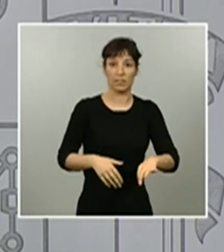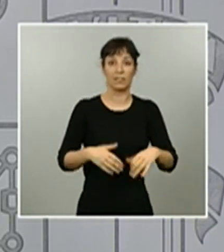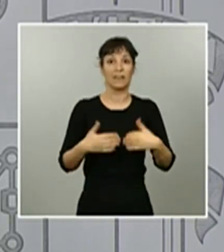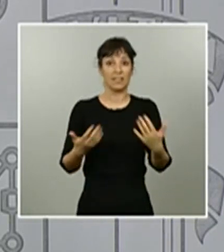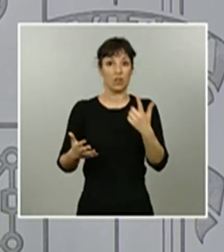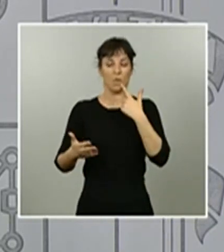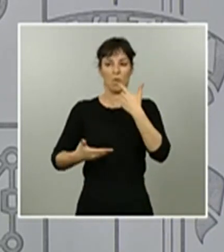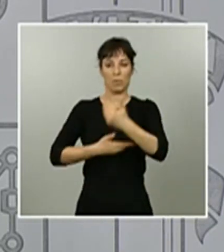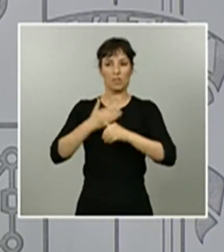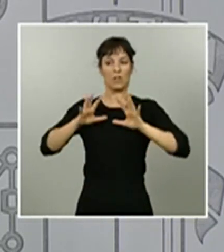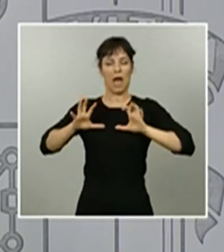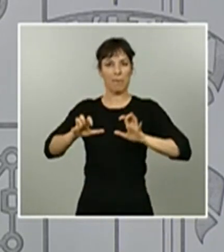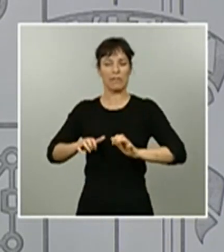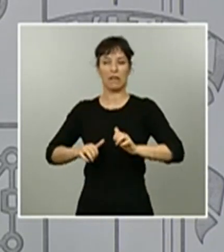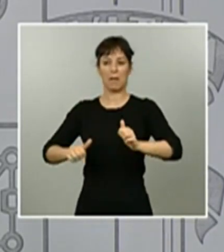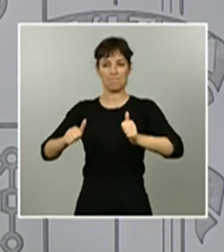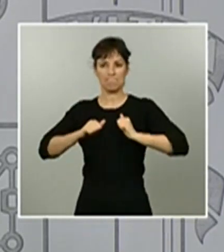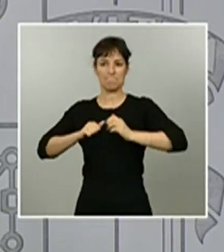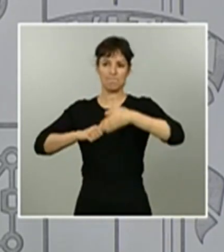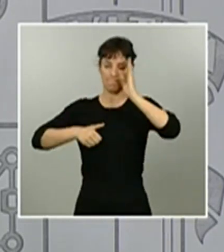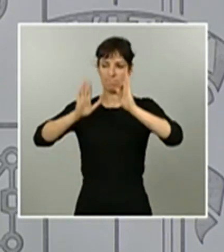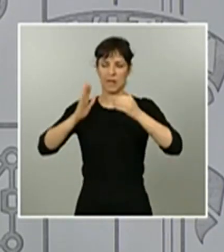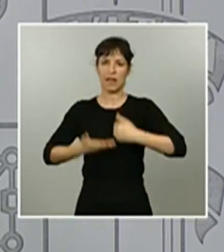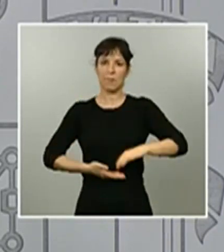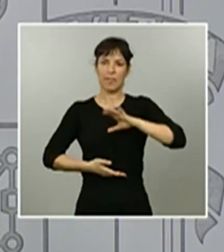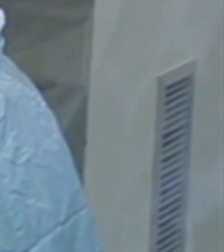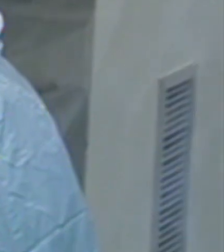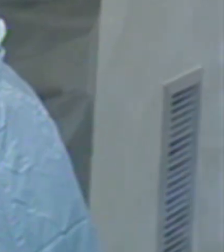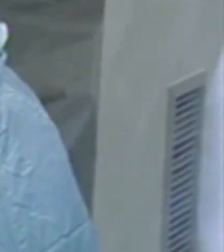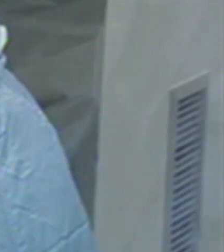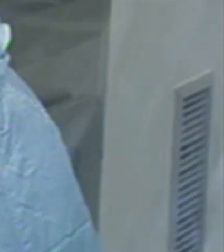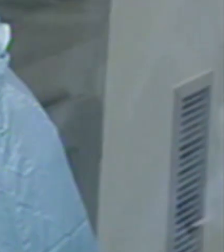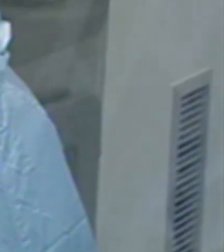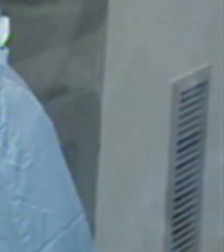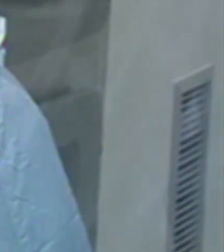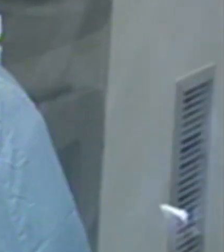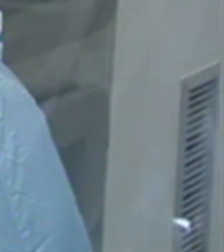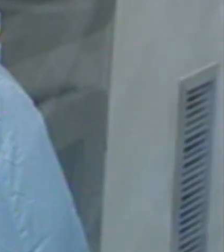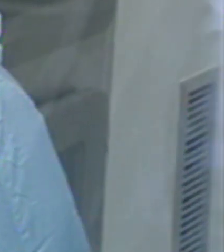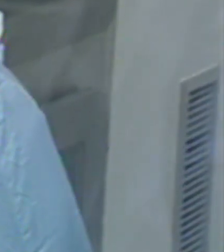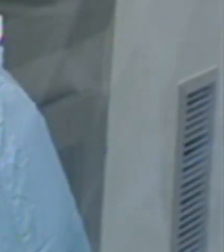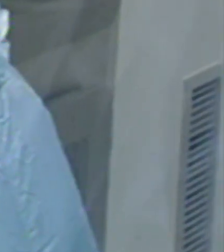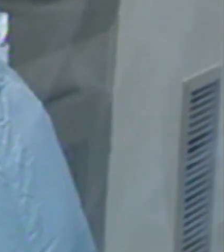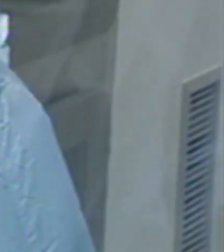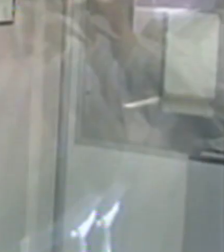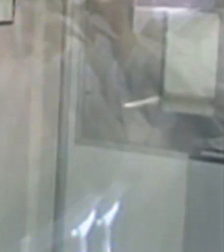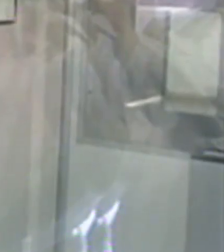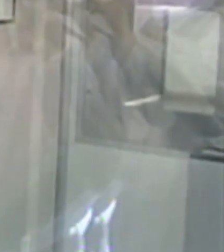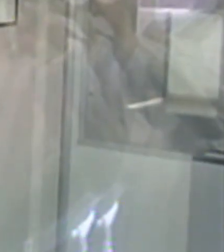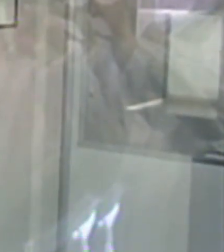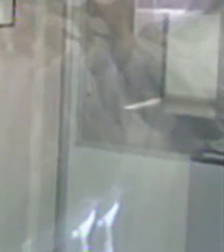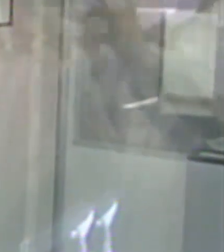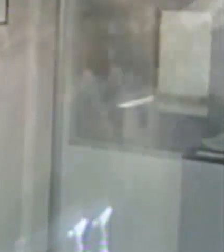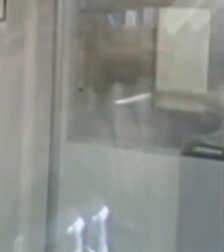capacidades y los recursos que vamos invirtiendo, vaya progresivamente mejorando. Para frenar aún más a la letalidad habrá que esperar a que se